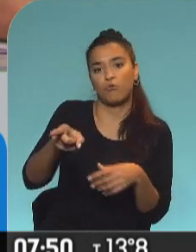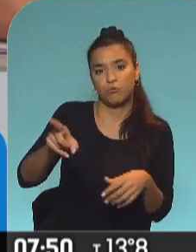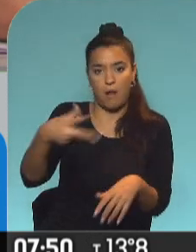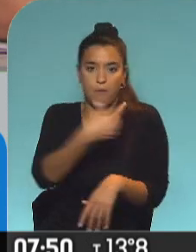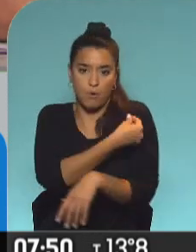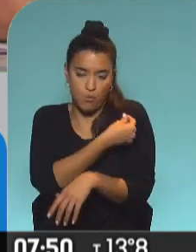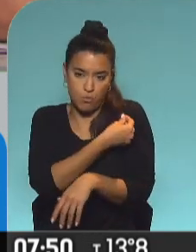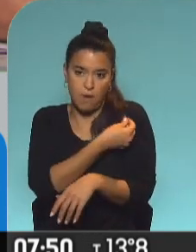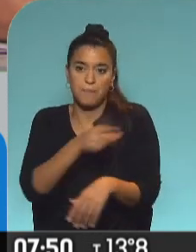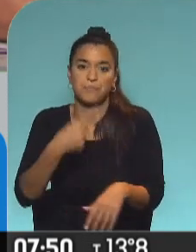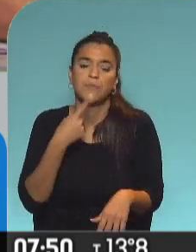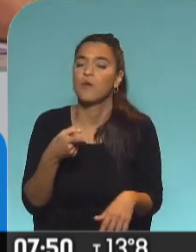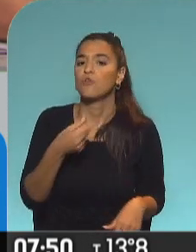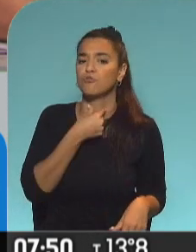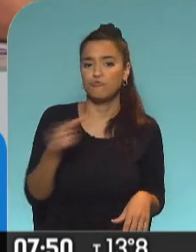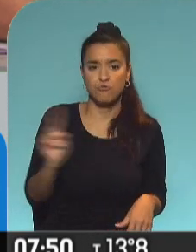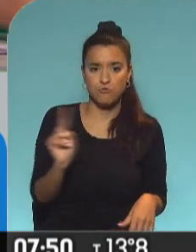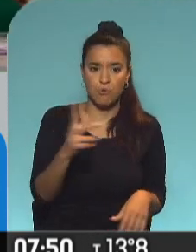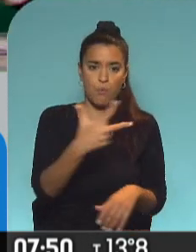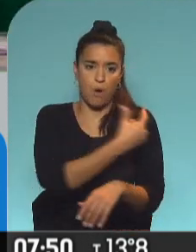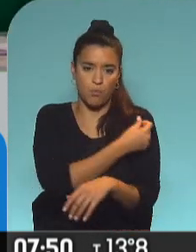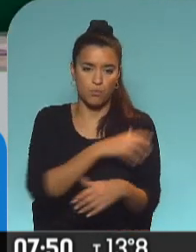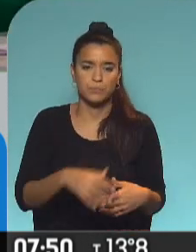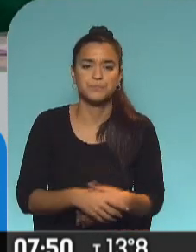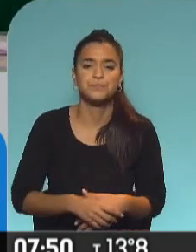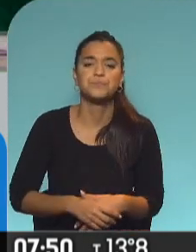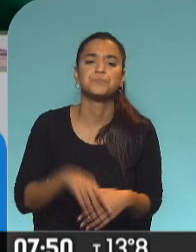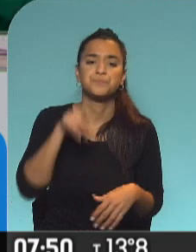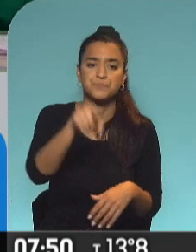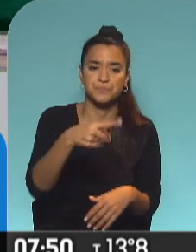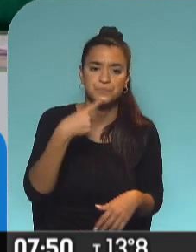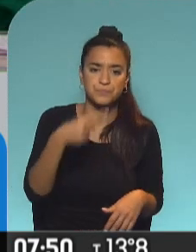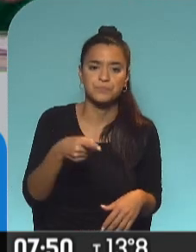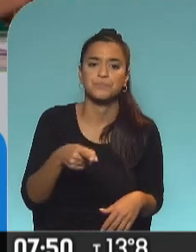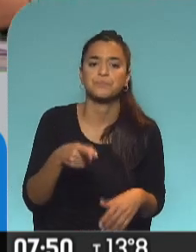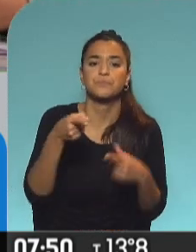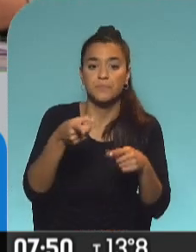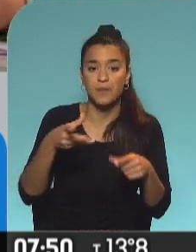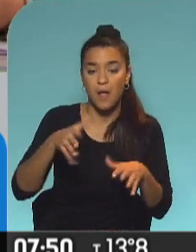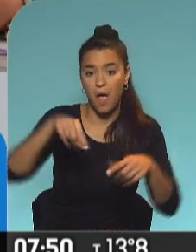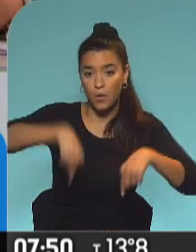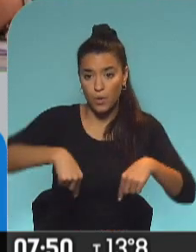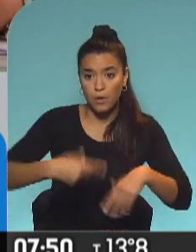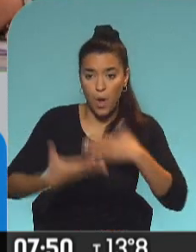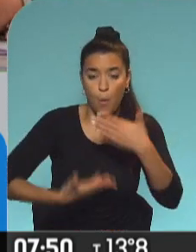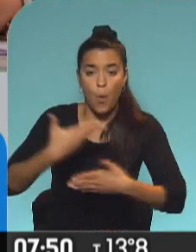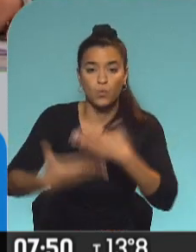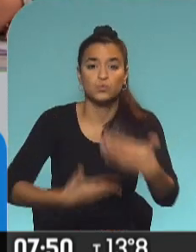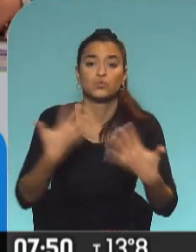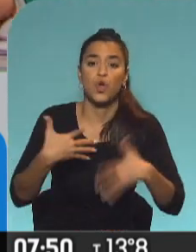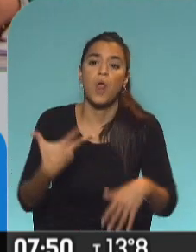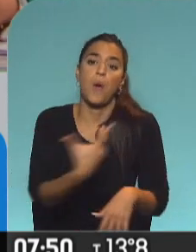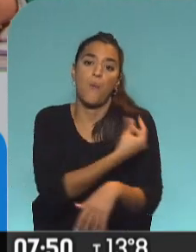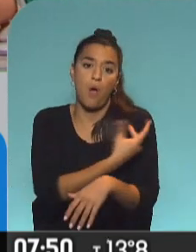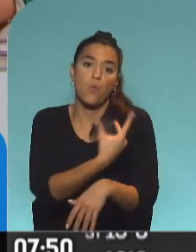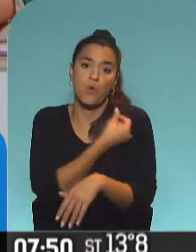a volcarse en contra de la vacunación. Ahora, esto llevado a la actualidad, consideremos que han evolucionado un poquito las vacunas,